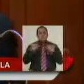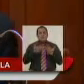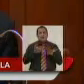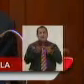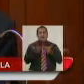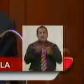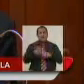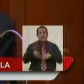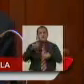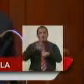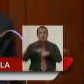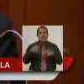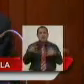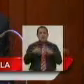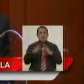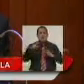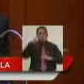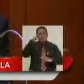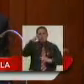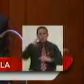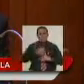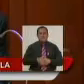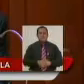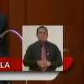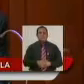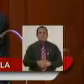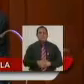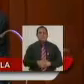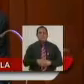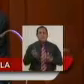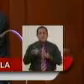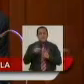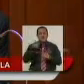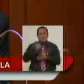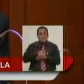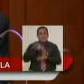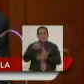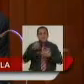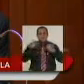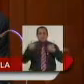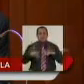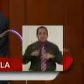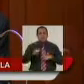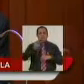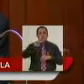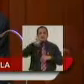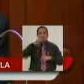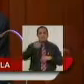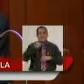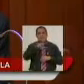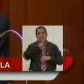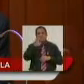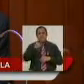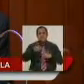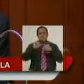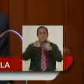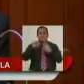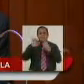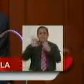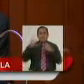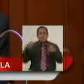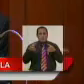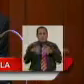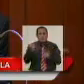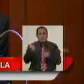servicio ordinario de las comisarías. Adquirimos ya 2.369 vehículos